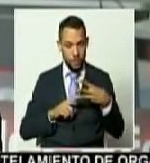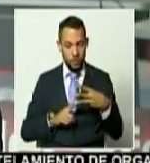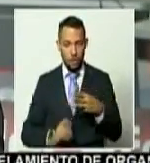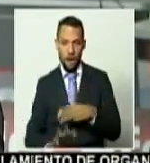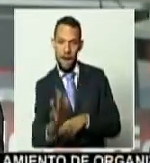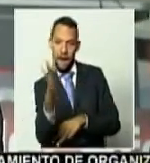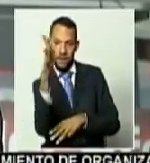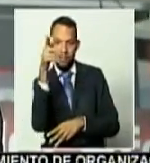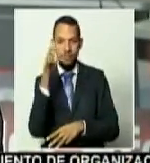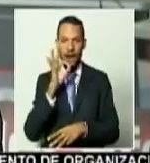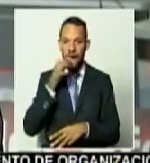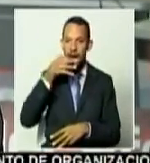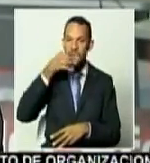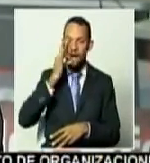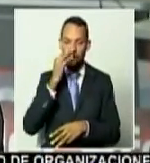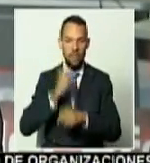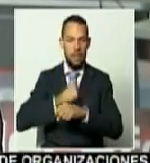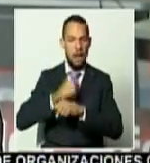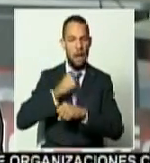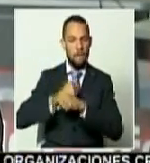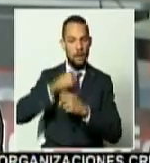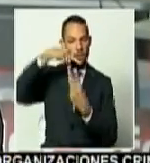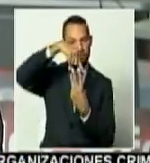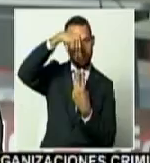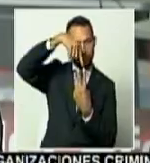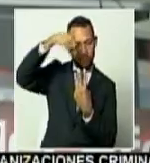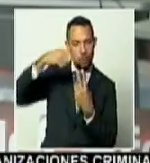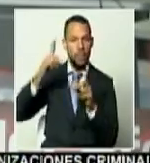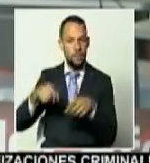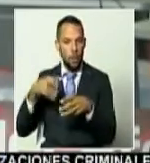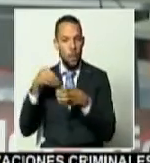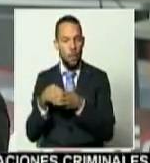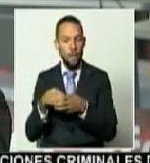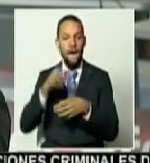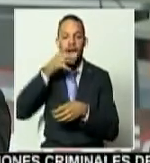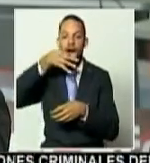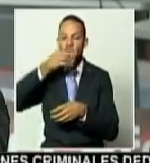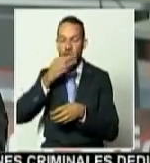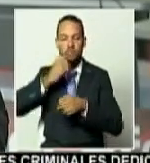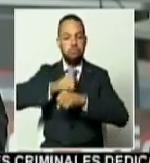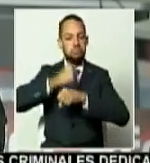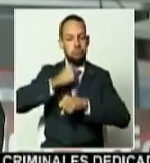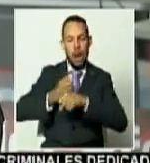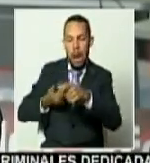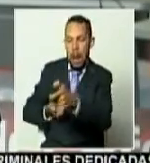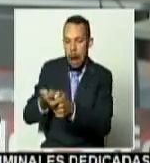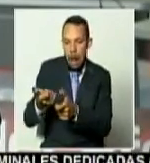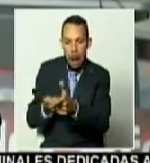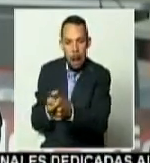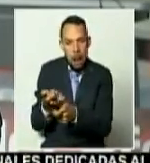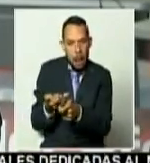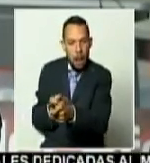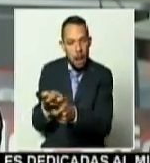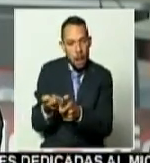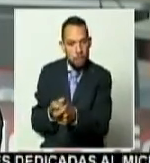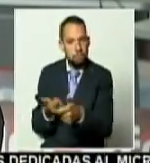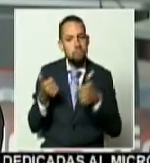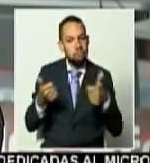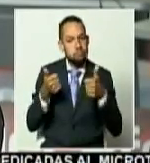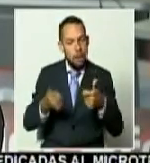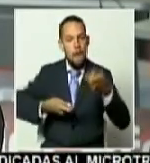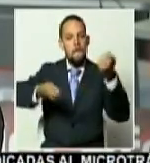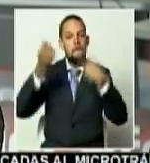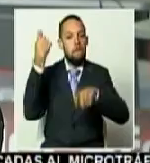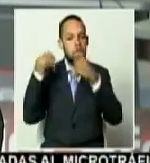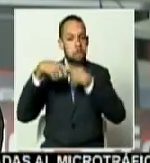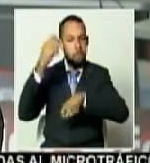cafetera los gremios del departamento de Caldas. Líderes del sector aseguran que tanto la producción del grano como el precio de la carga indican un buen momento para